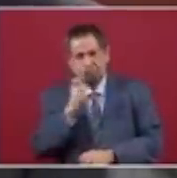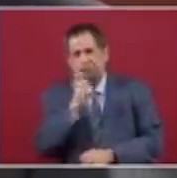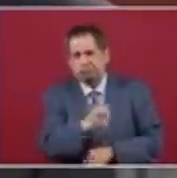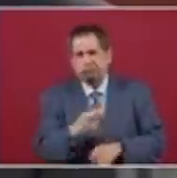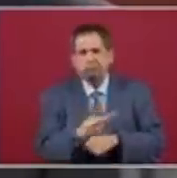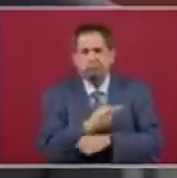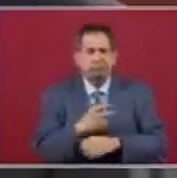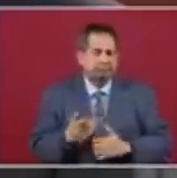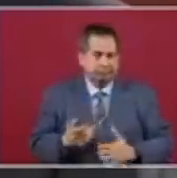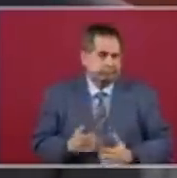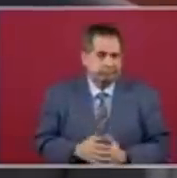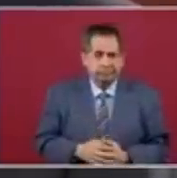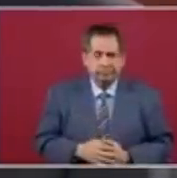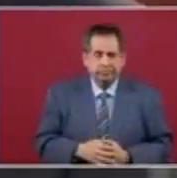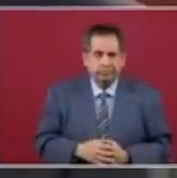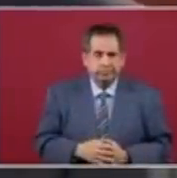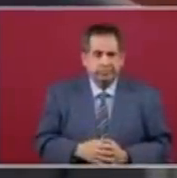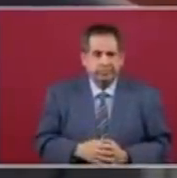porque